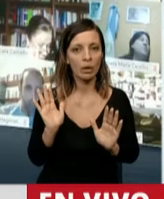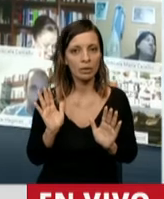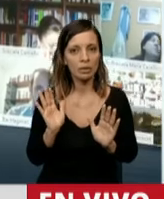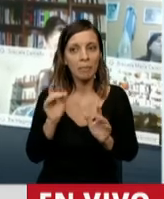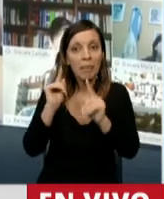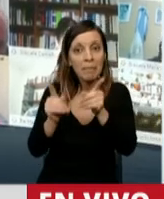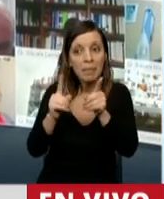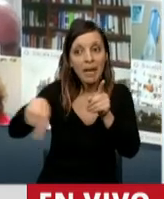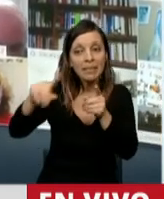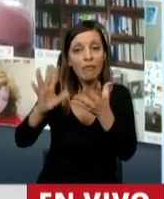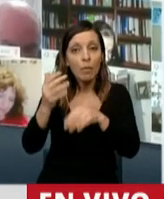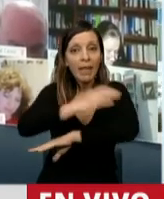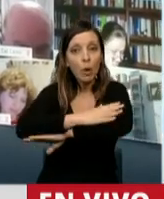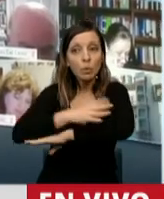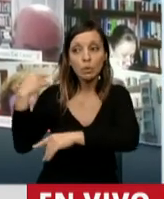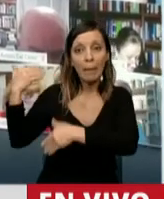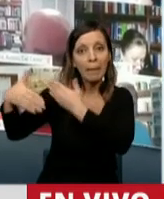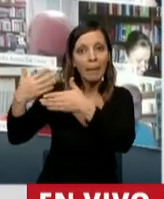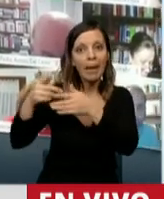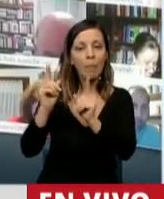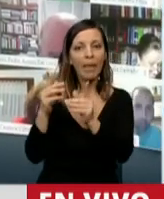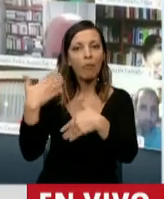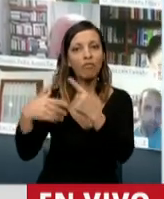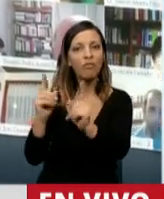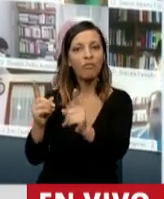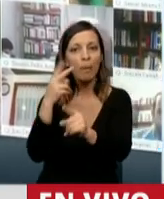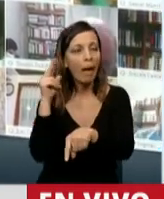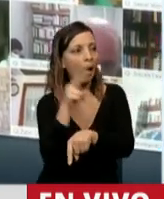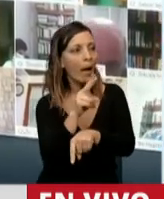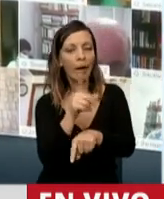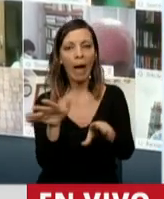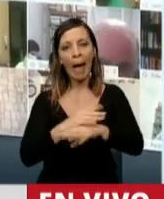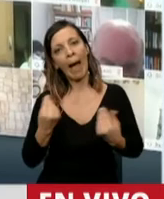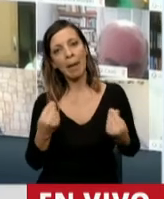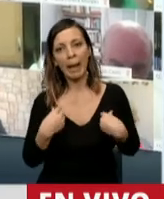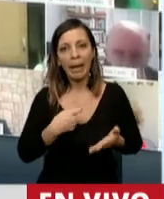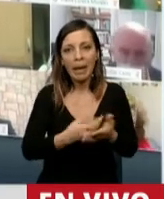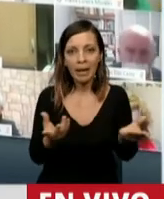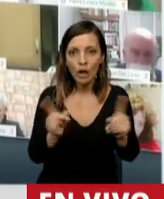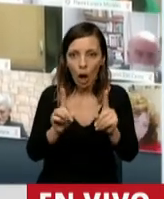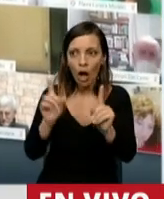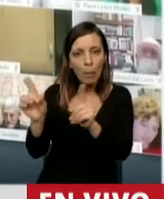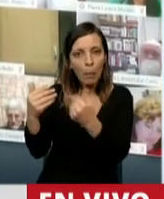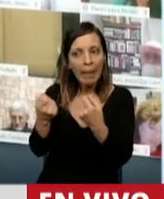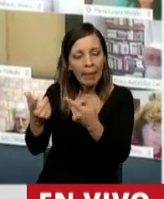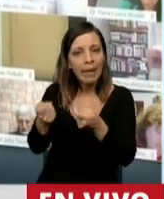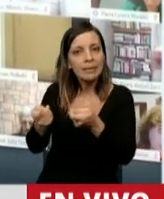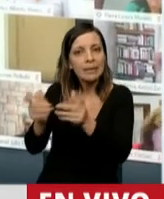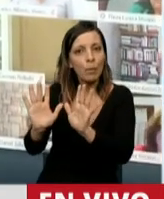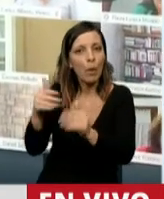para que esa conducta cumplidora pueda continuar. Lamentablemente, este segundo aspecto de estímulos hacia el